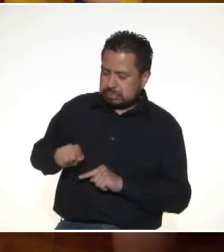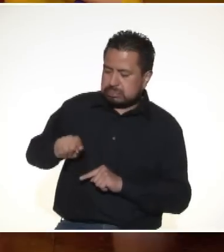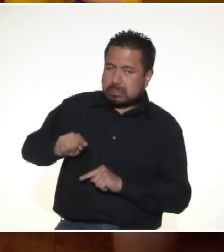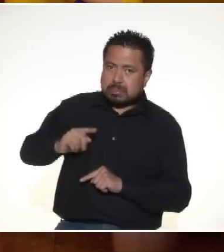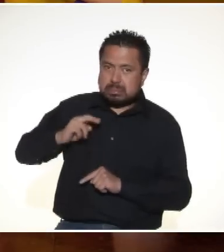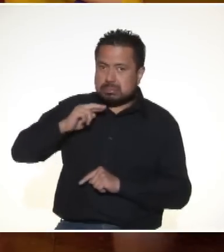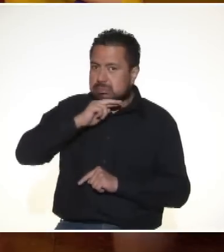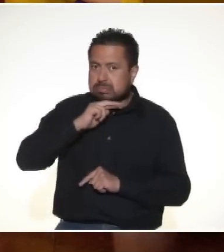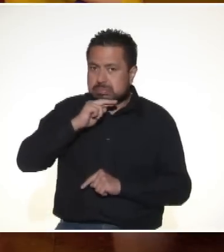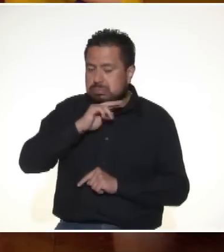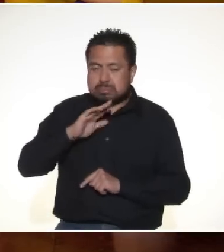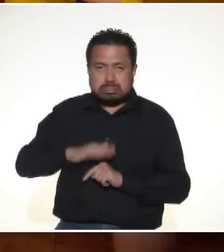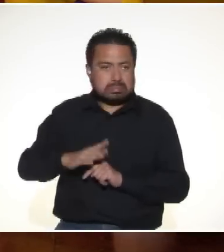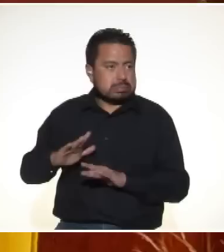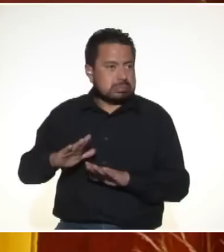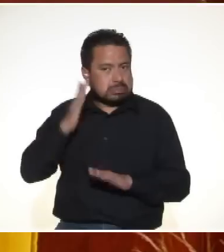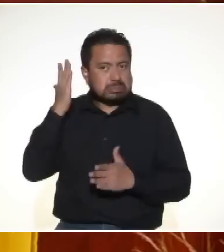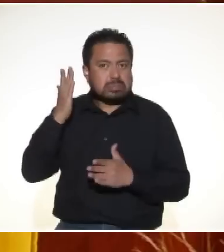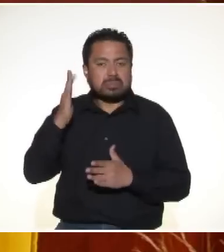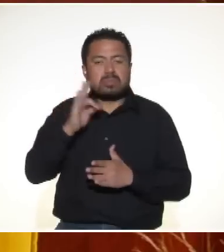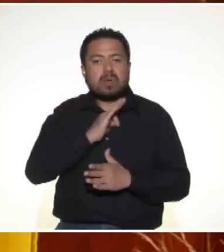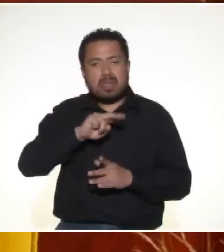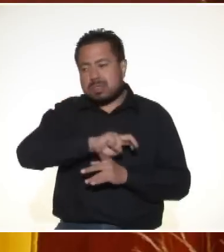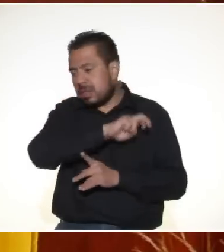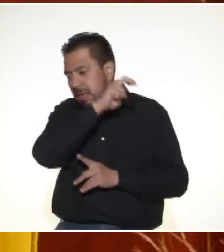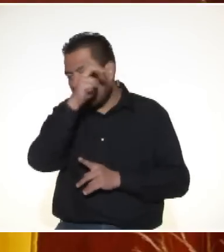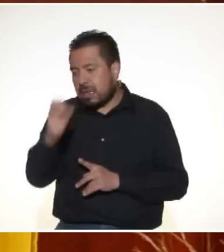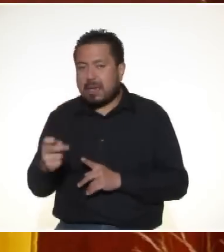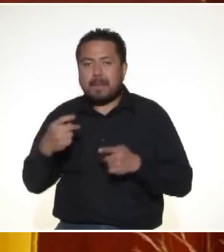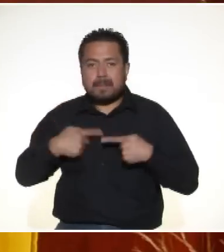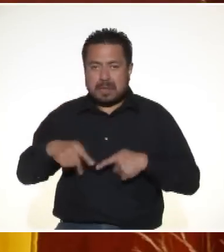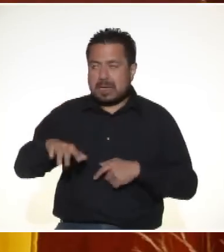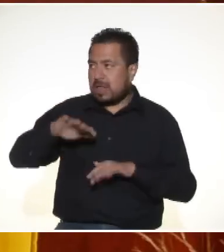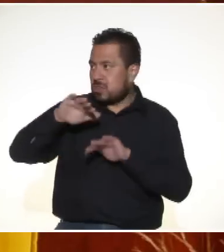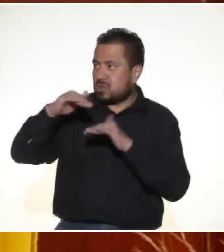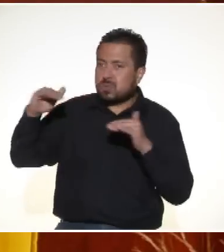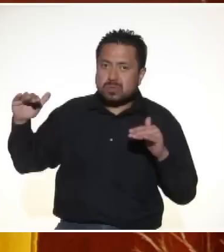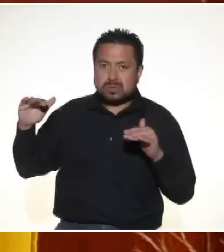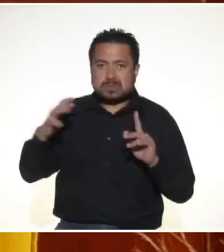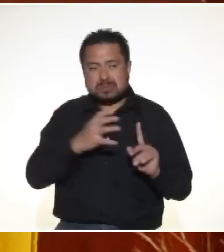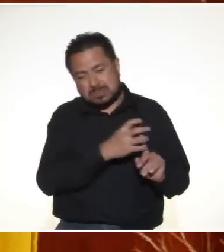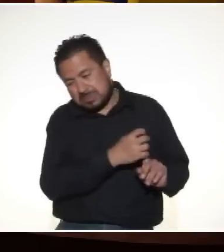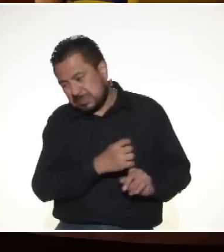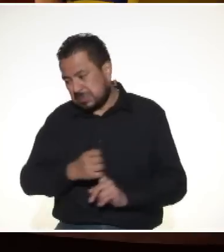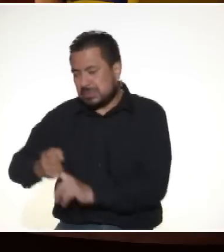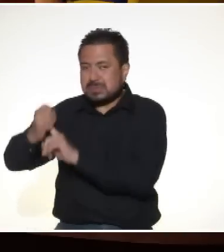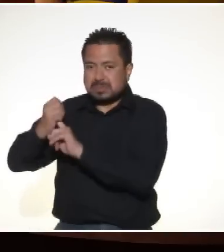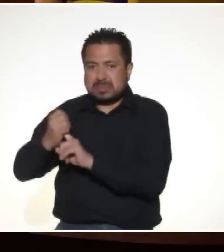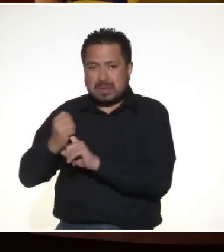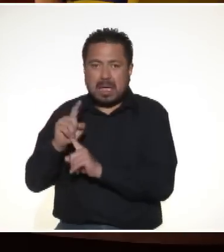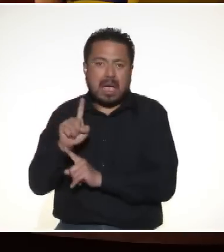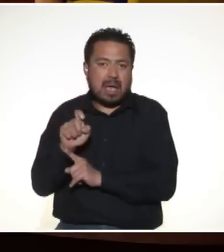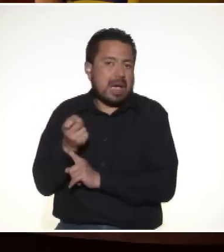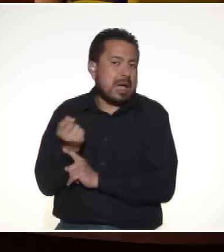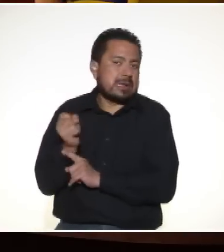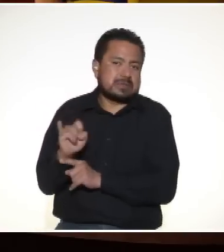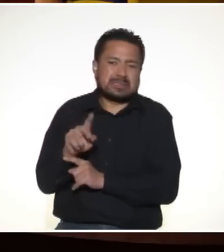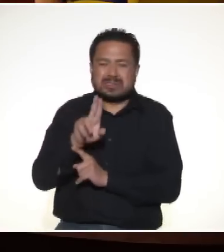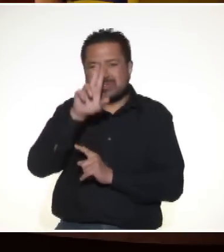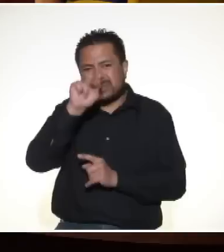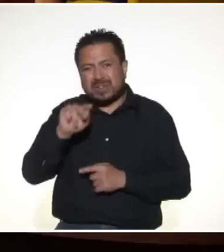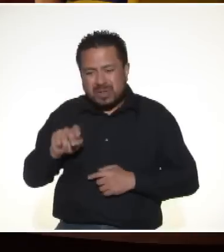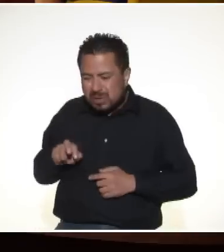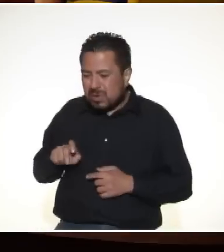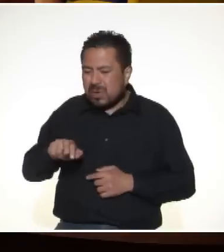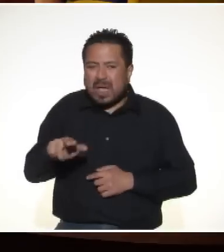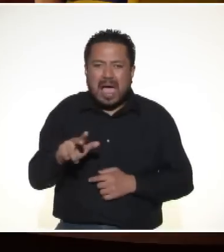velocidad. Es suficiente para tirar a un adulto y arrastrarlo. O sea, es a ese nivel la fuerza del agua. No crucen